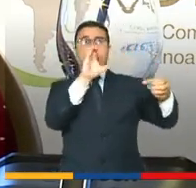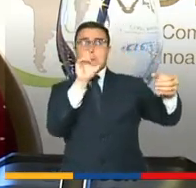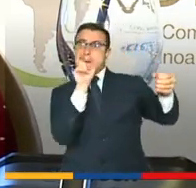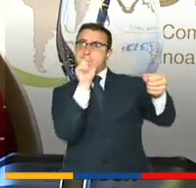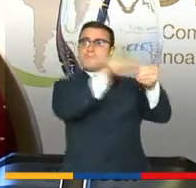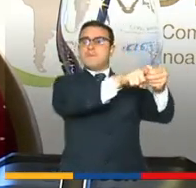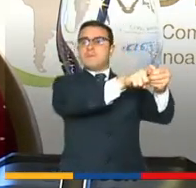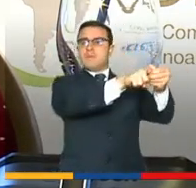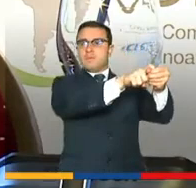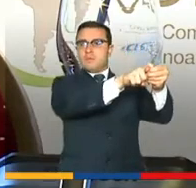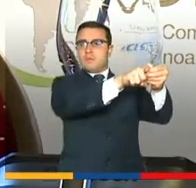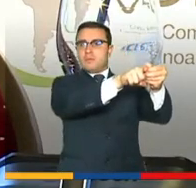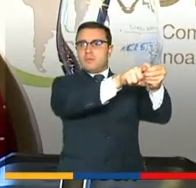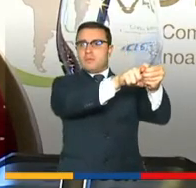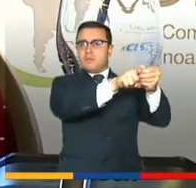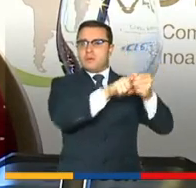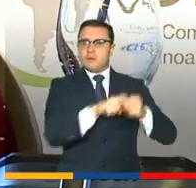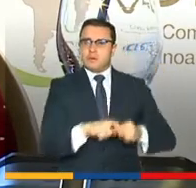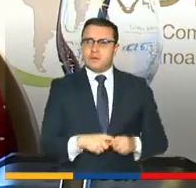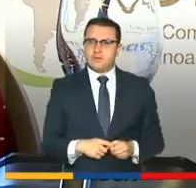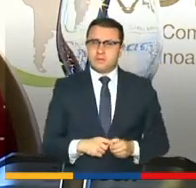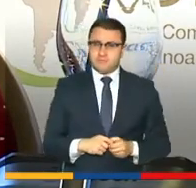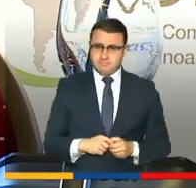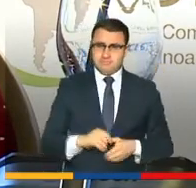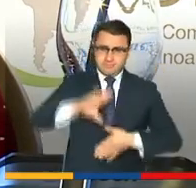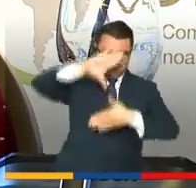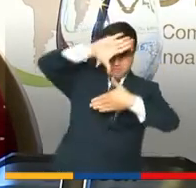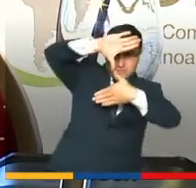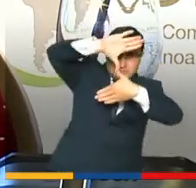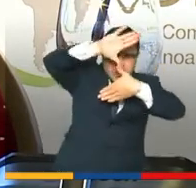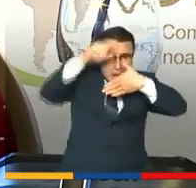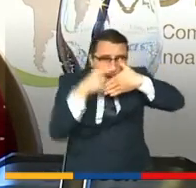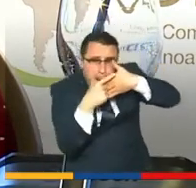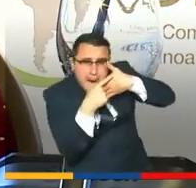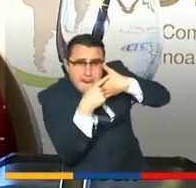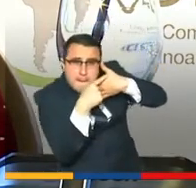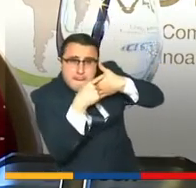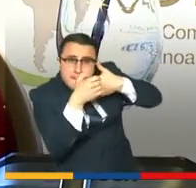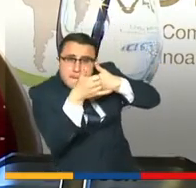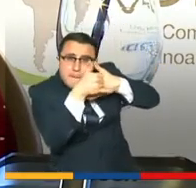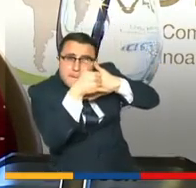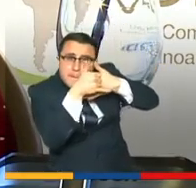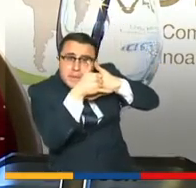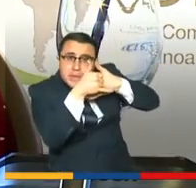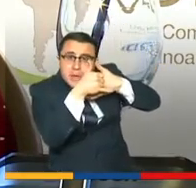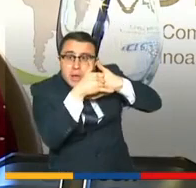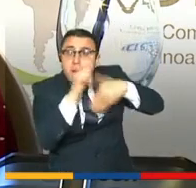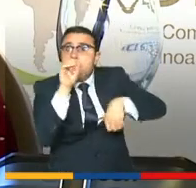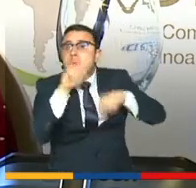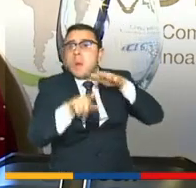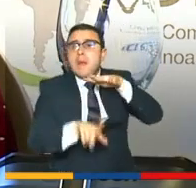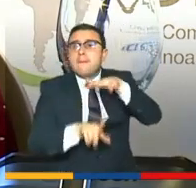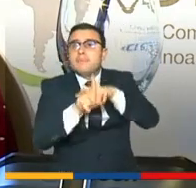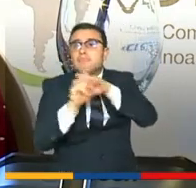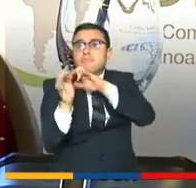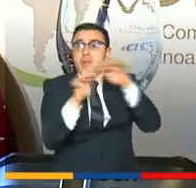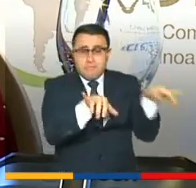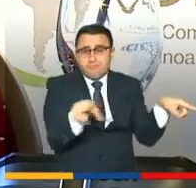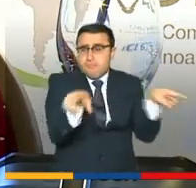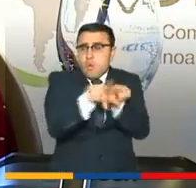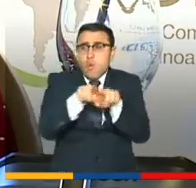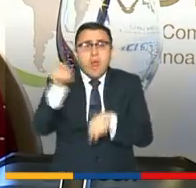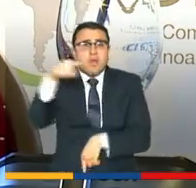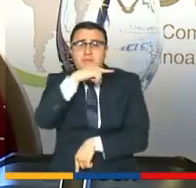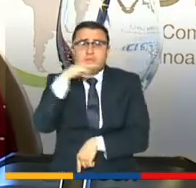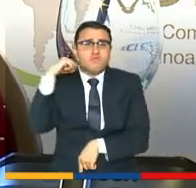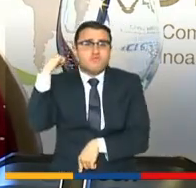Entonces, reproducir ahí en la esquinita norte del continente lo que viven los rusos y los ucranianos. Y yo